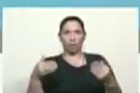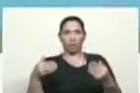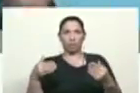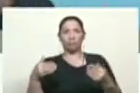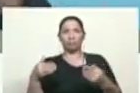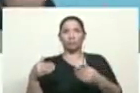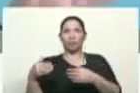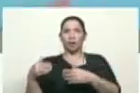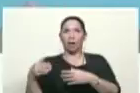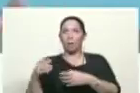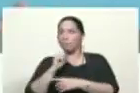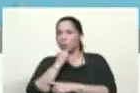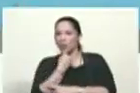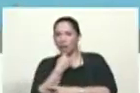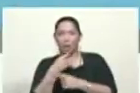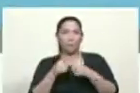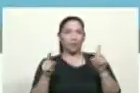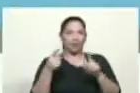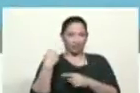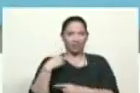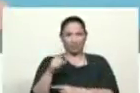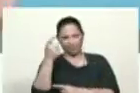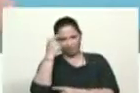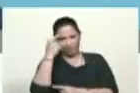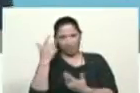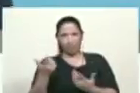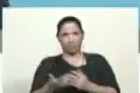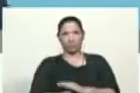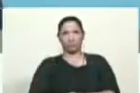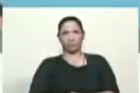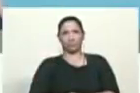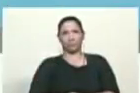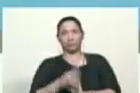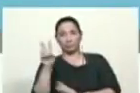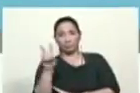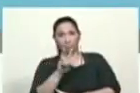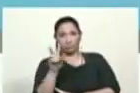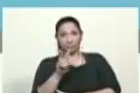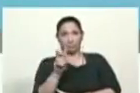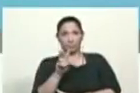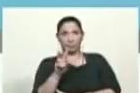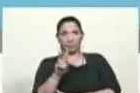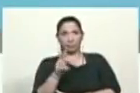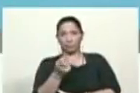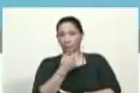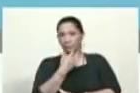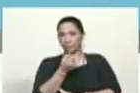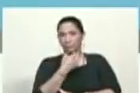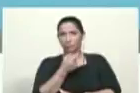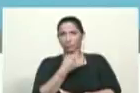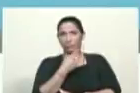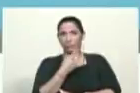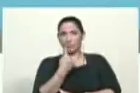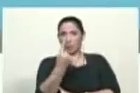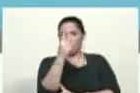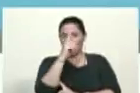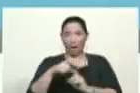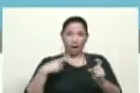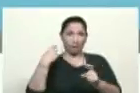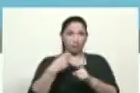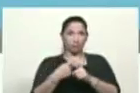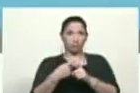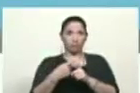retenidos y bloqueados. Para que tengamos una referencia, en Venezuela los medicamentos para un año, para